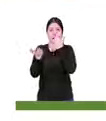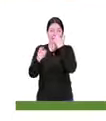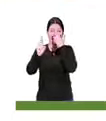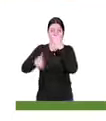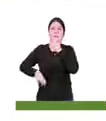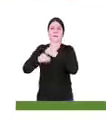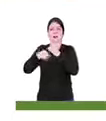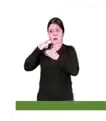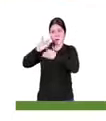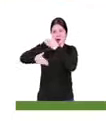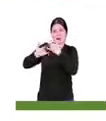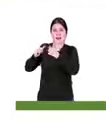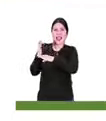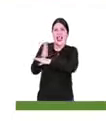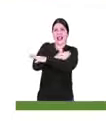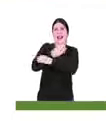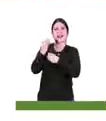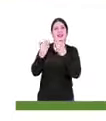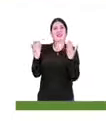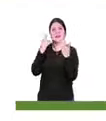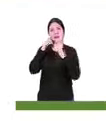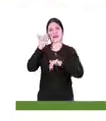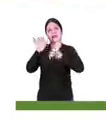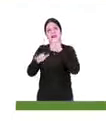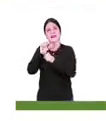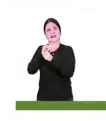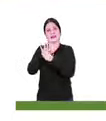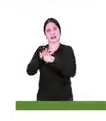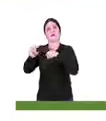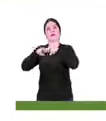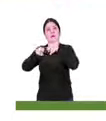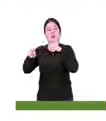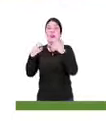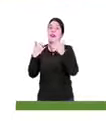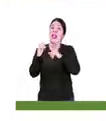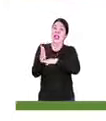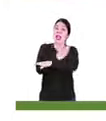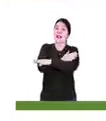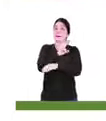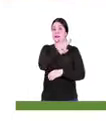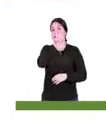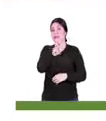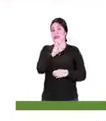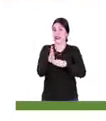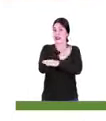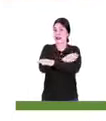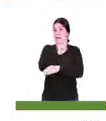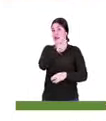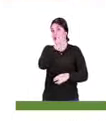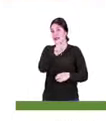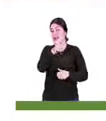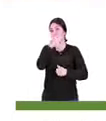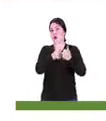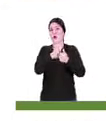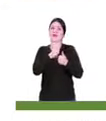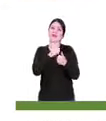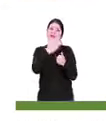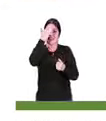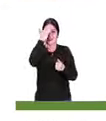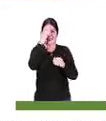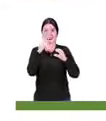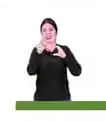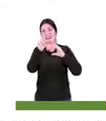que se realizaban antes en la Secretaría Distrital de Movilidad. Vamos a pasar de 27 trámites que se hacían antes en lo que se conocía como el SIM, que ahora pasa a ser